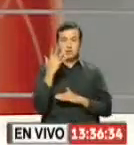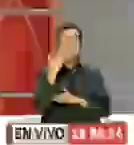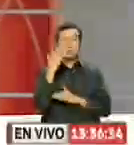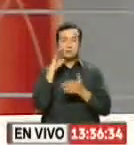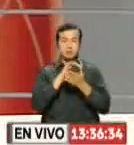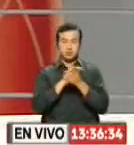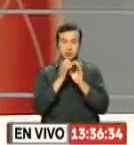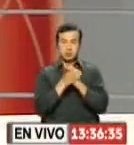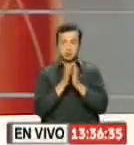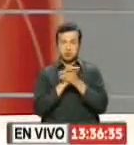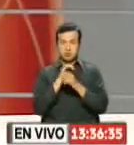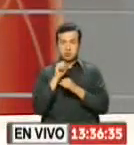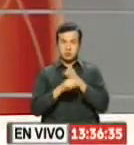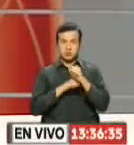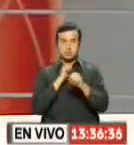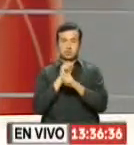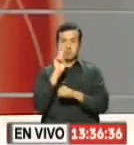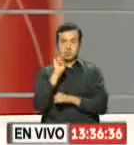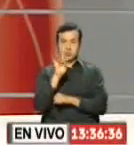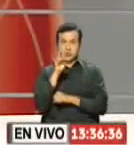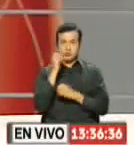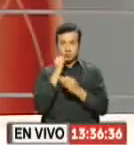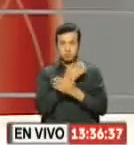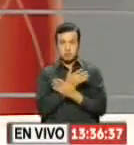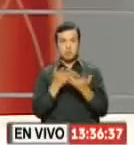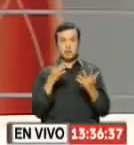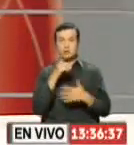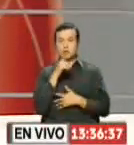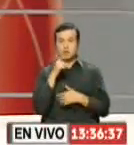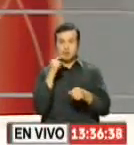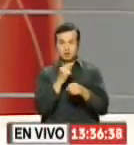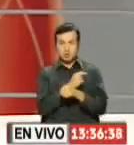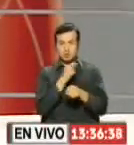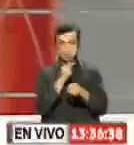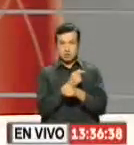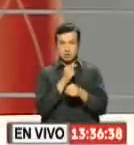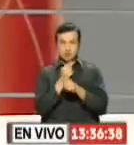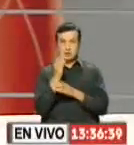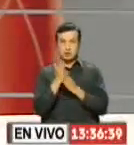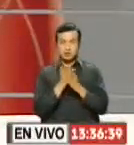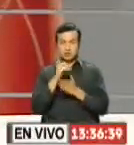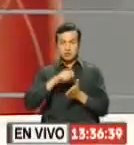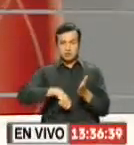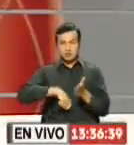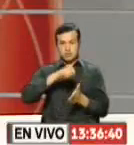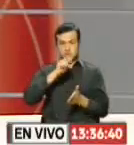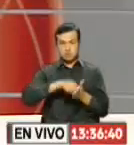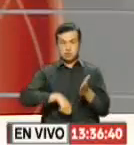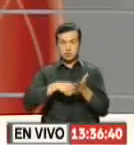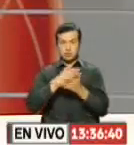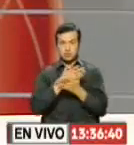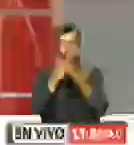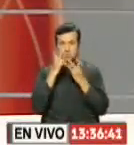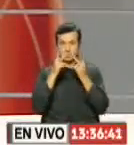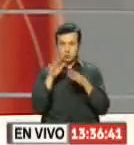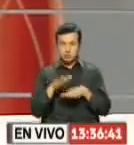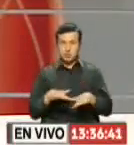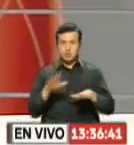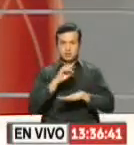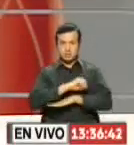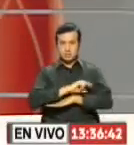15 de noviembre de 2018. El anuncio lo hizo el gerente general del Servicio de Contratación de Obras en su visita a